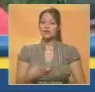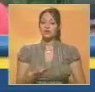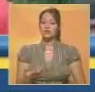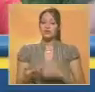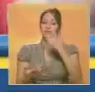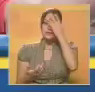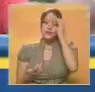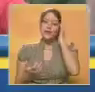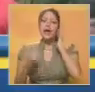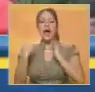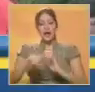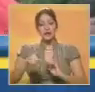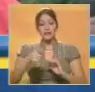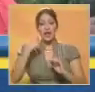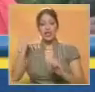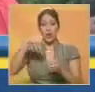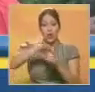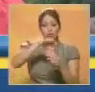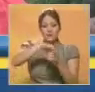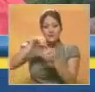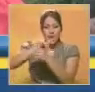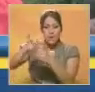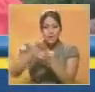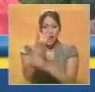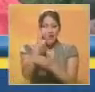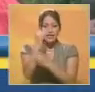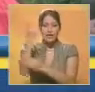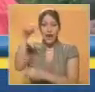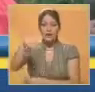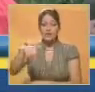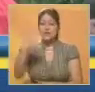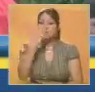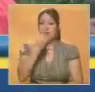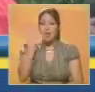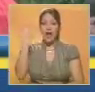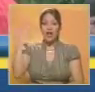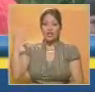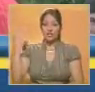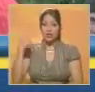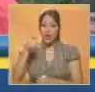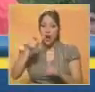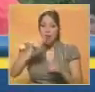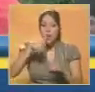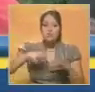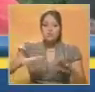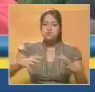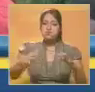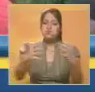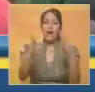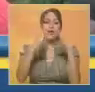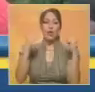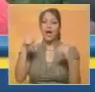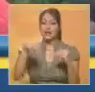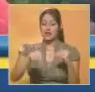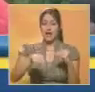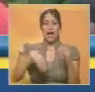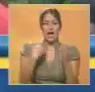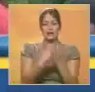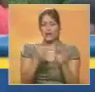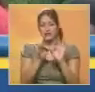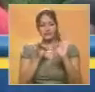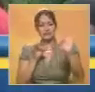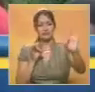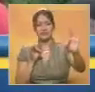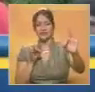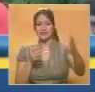allí era un sembradío este humor y chad que se mantiene de toda esta parte hacia asia para